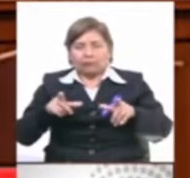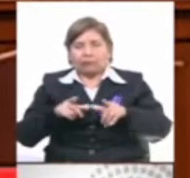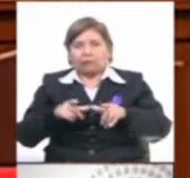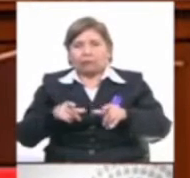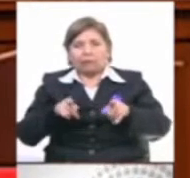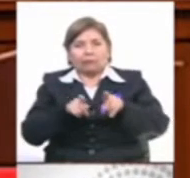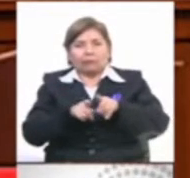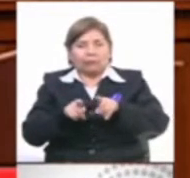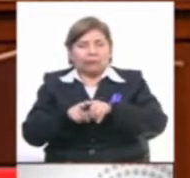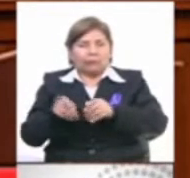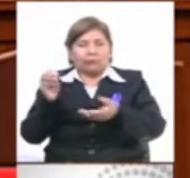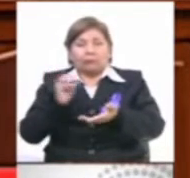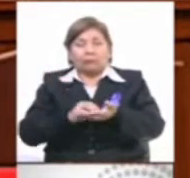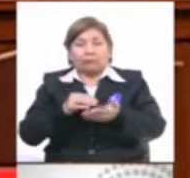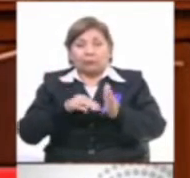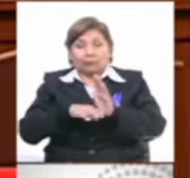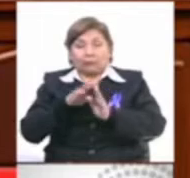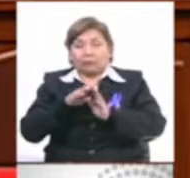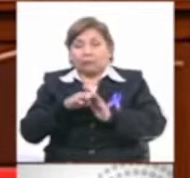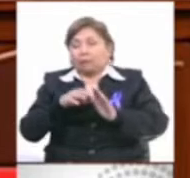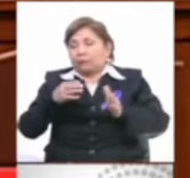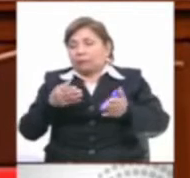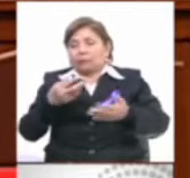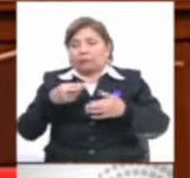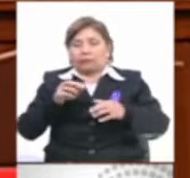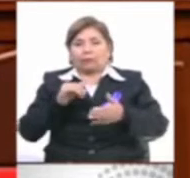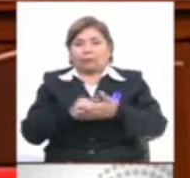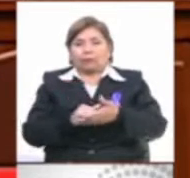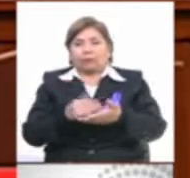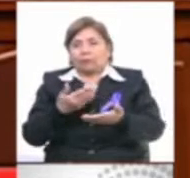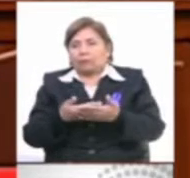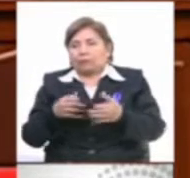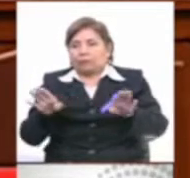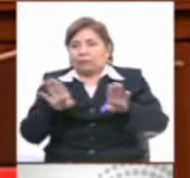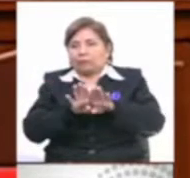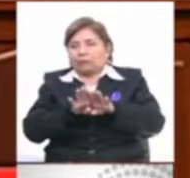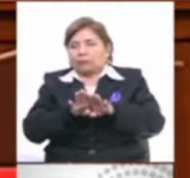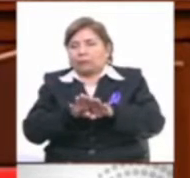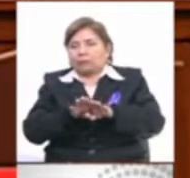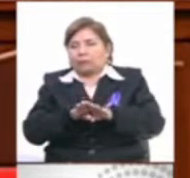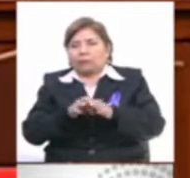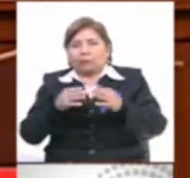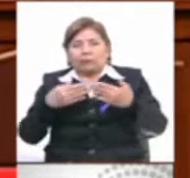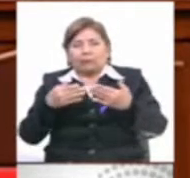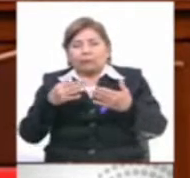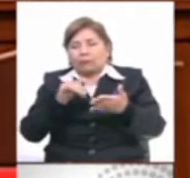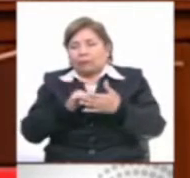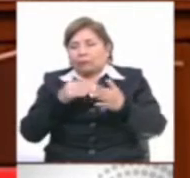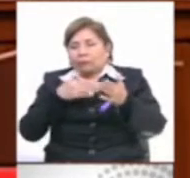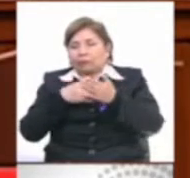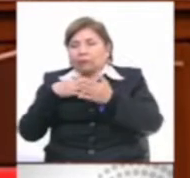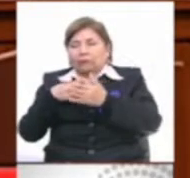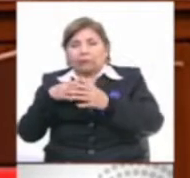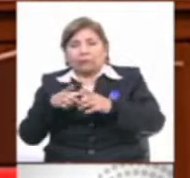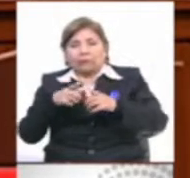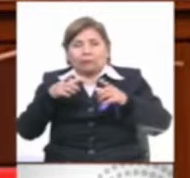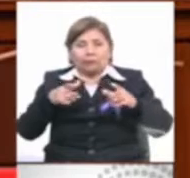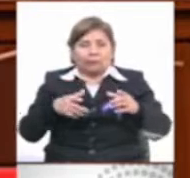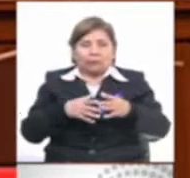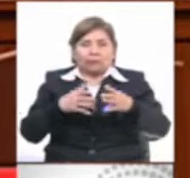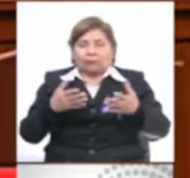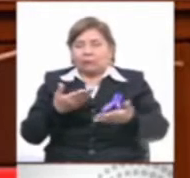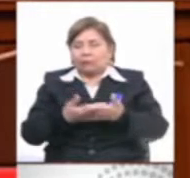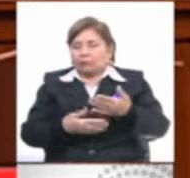El aumento presupuestal de estos sectores permitirá avanzar en el cierre de brechas en beneficio de grandes mayorías de